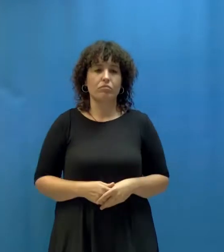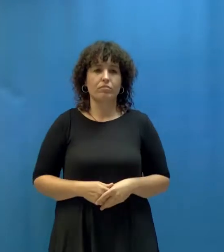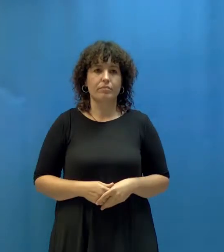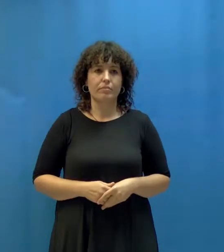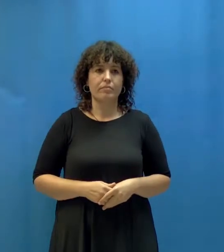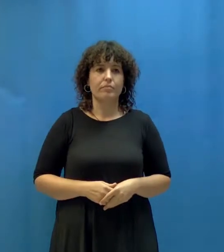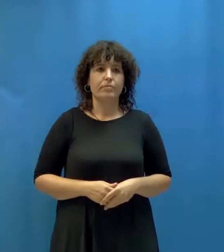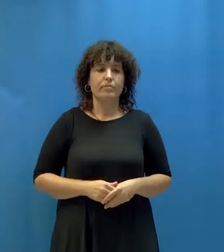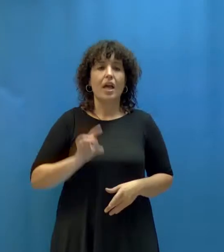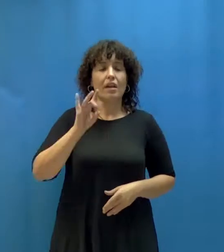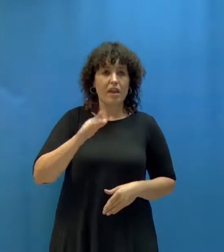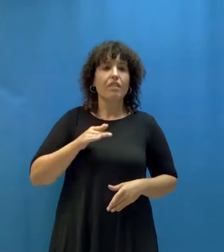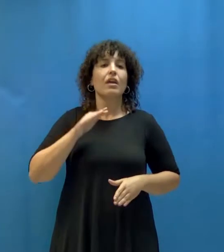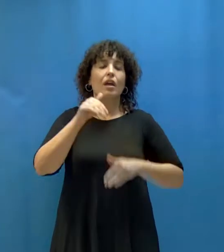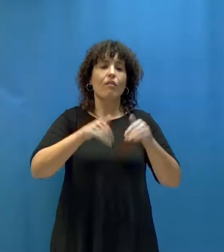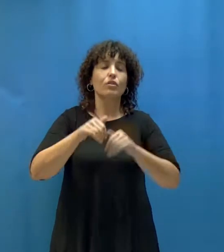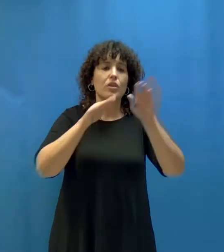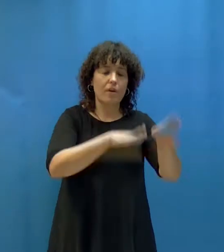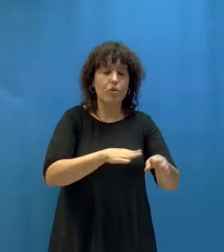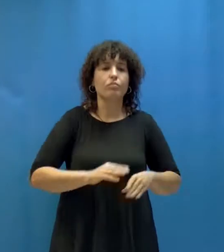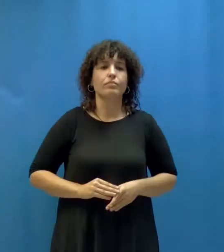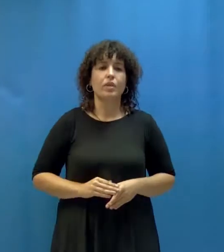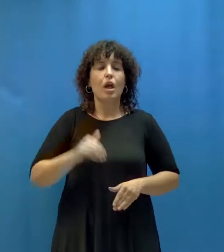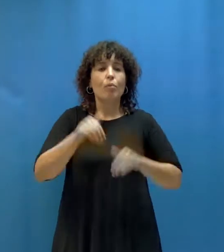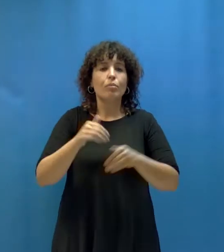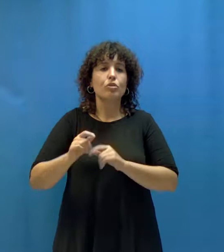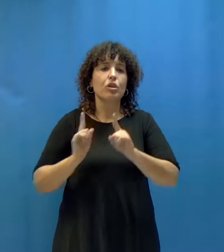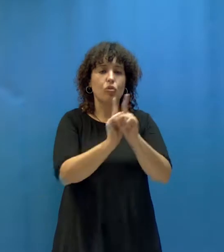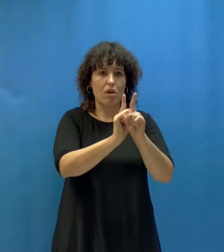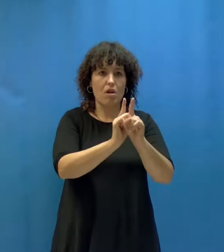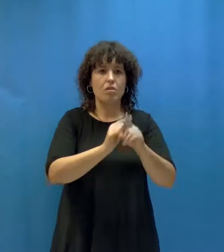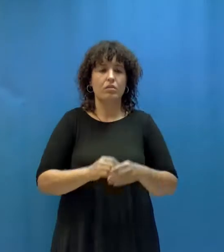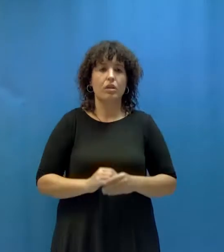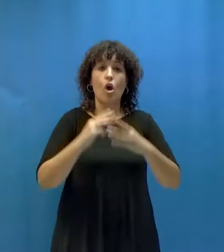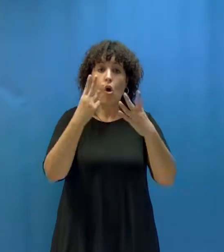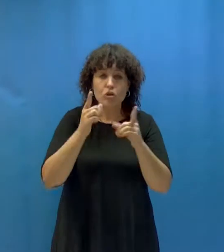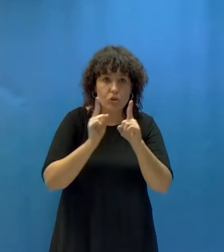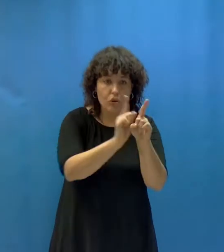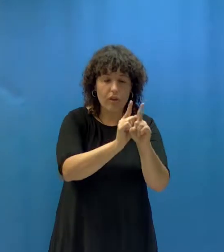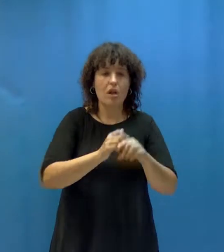Vale. 15 a favor. ¿Voto en contra? 8 en contra.